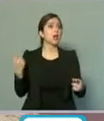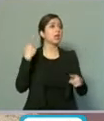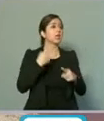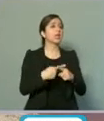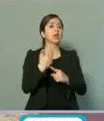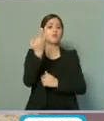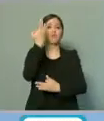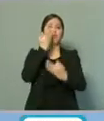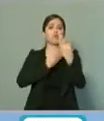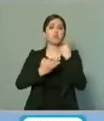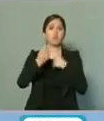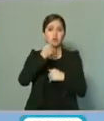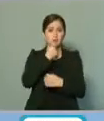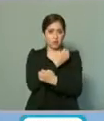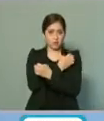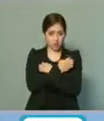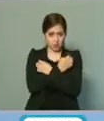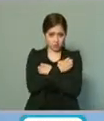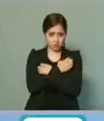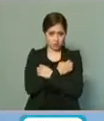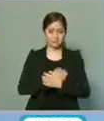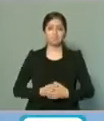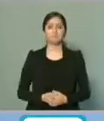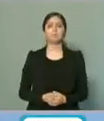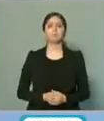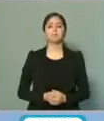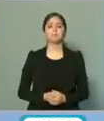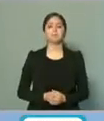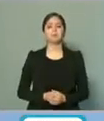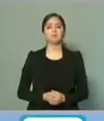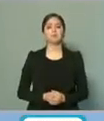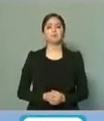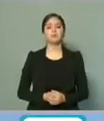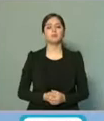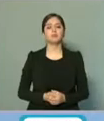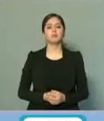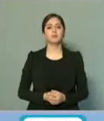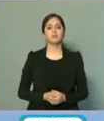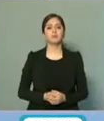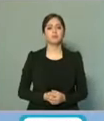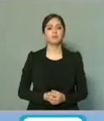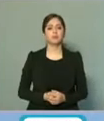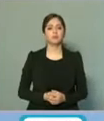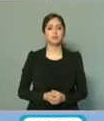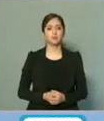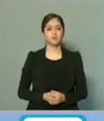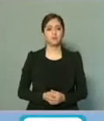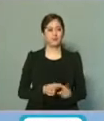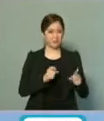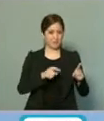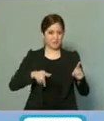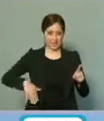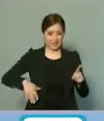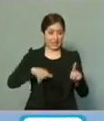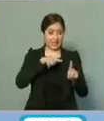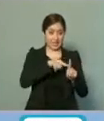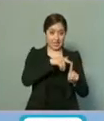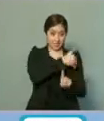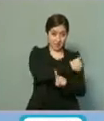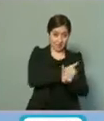niños? Mira, yo creo que, como tú bien lo señalas, la familia es quien educa. Y a